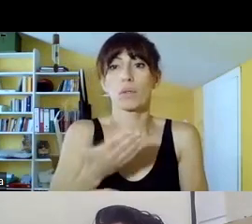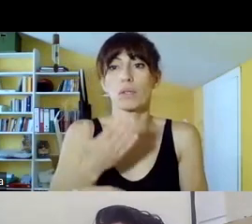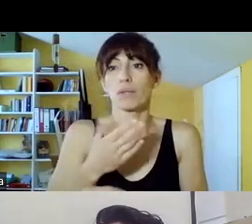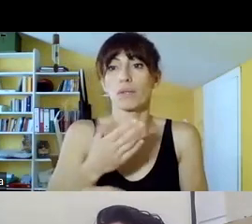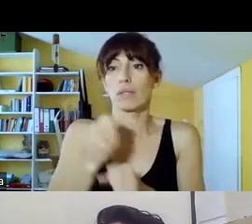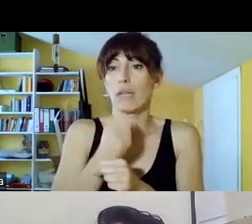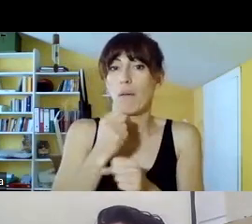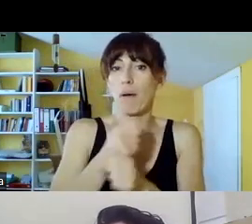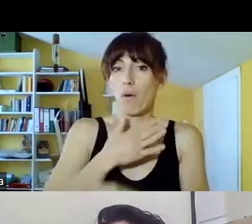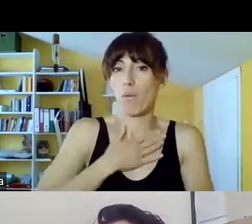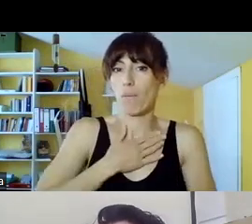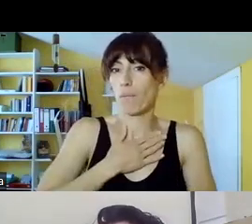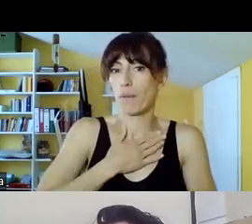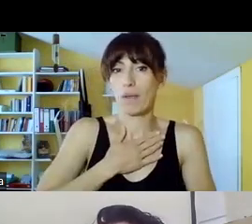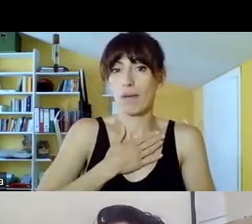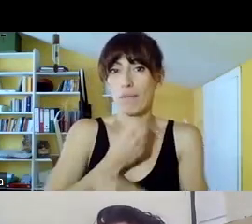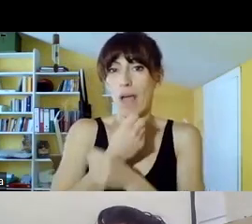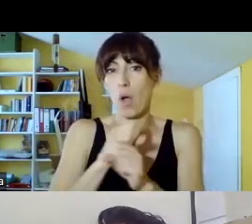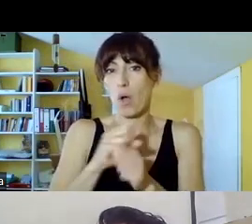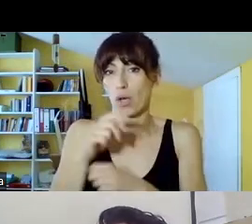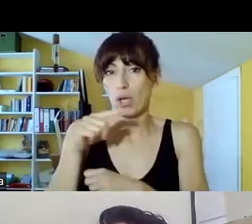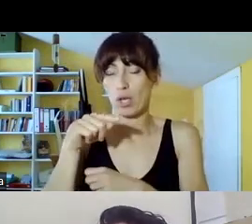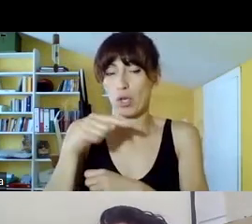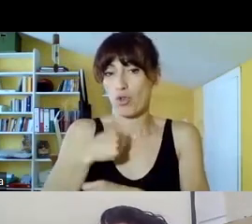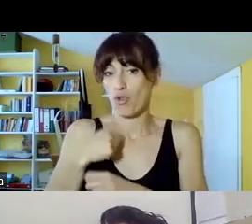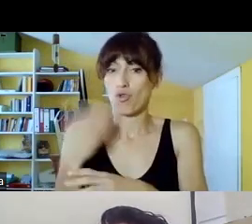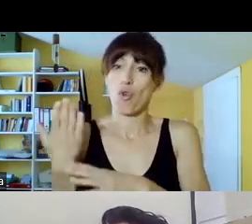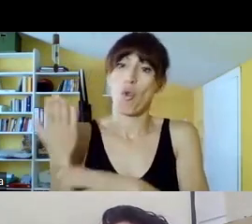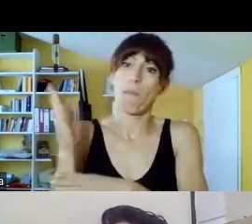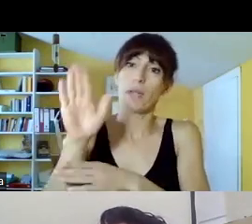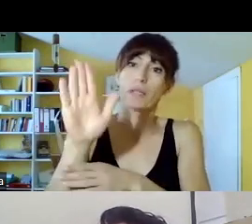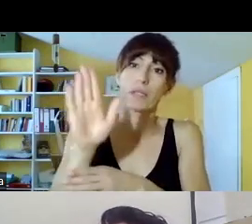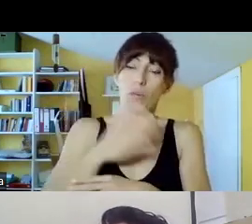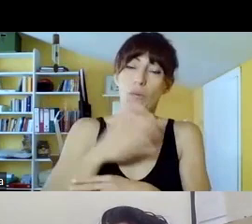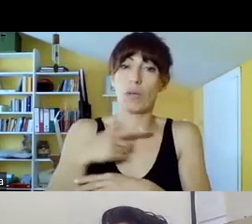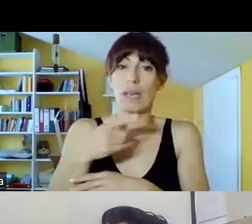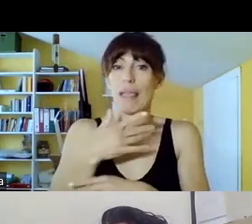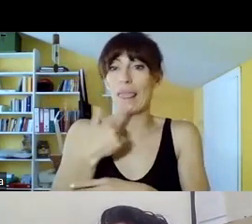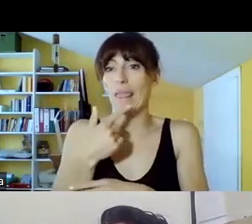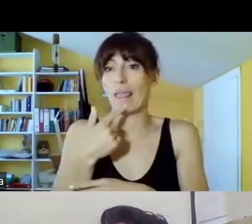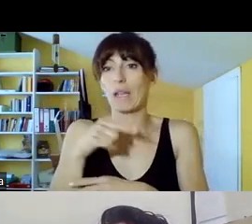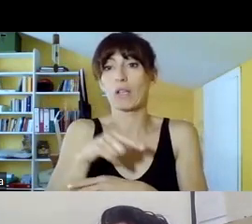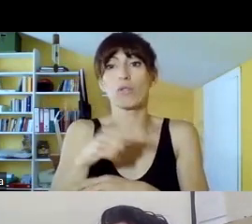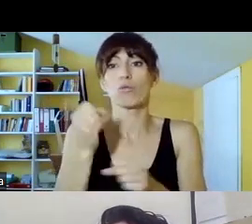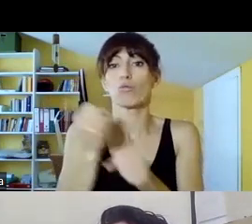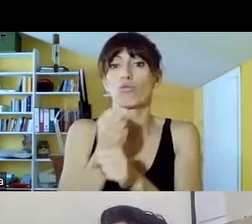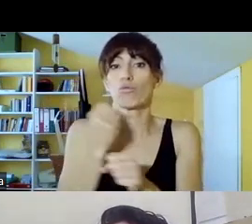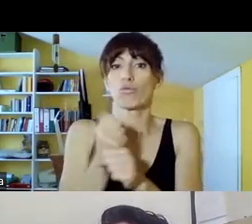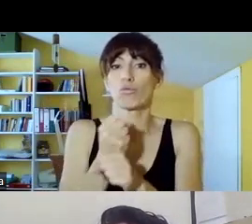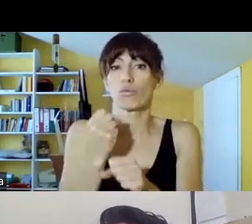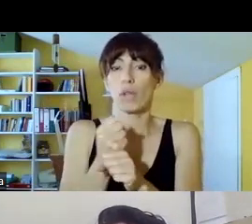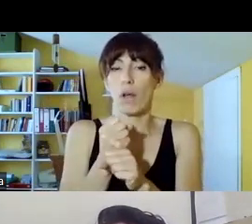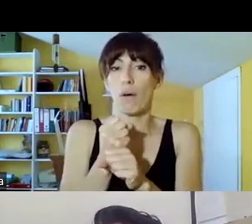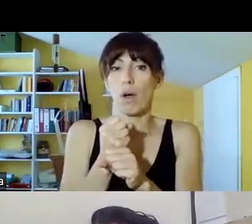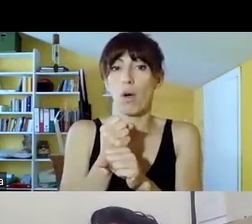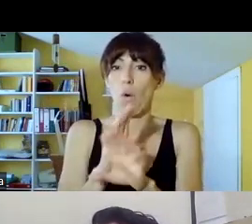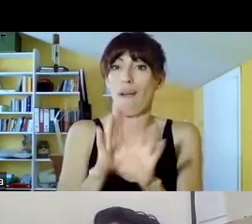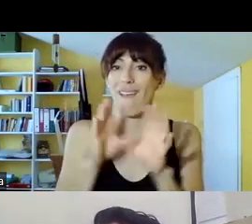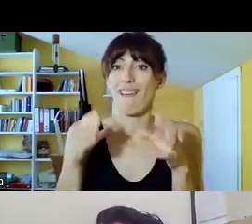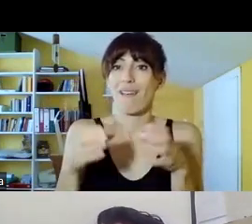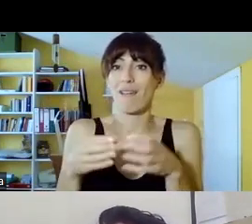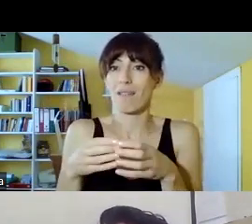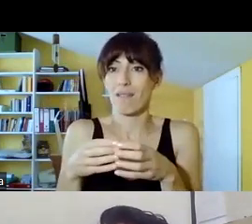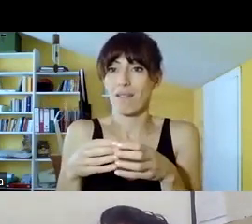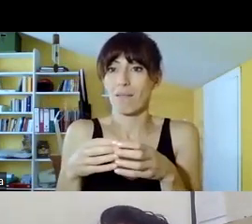mío, aunque esté yo hoy con vosotras presentándolo, sino que esto es el fruto de un trabajo en equipo y